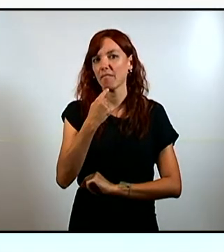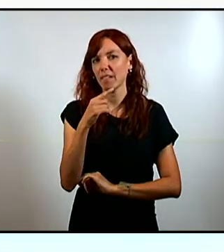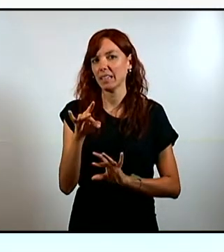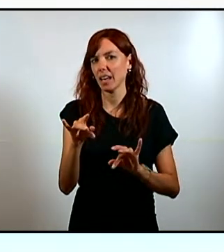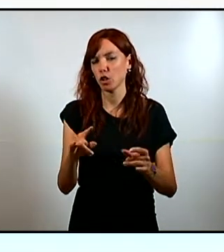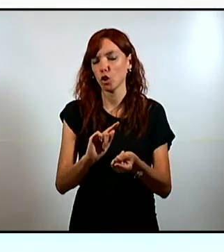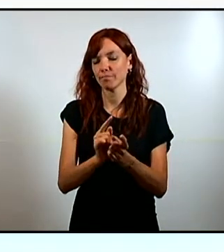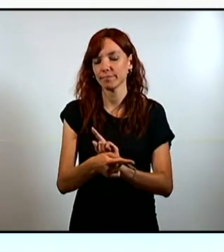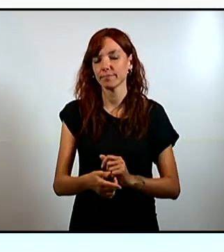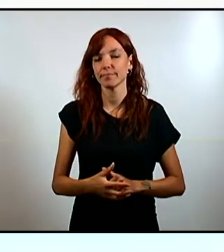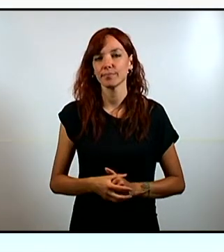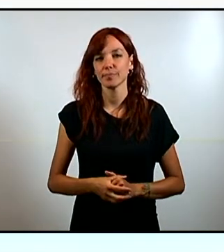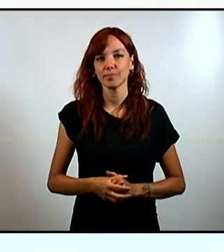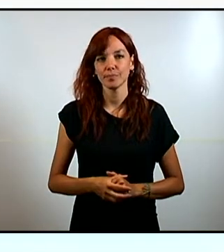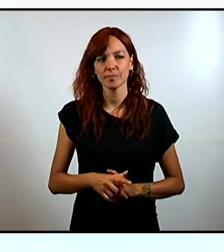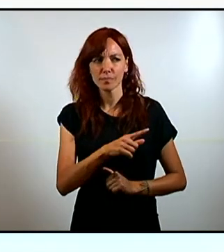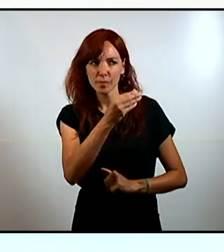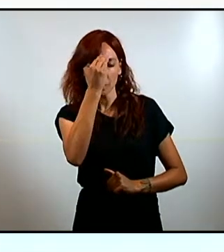territorio.